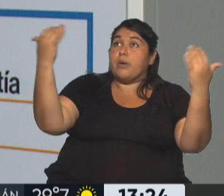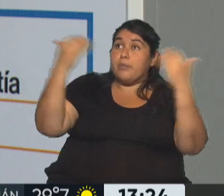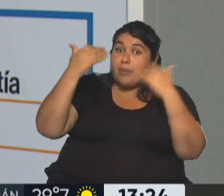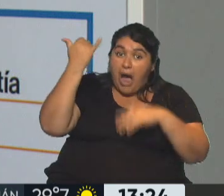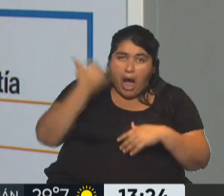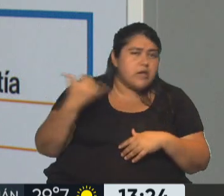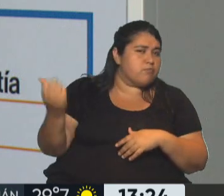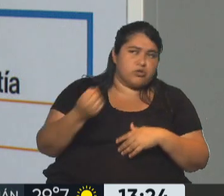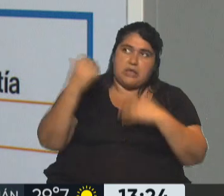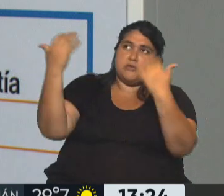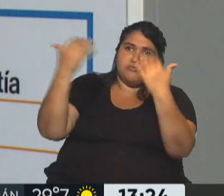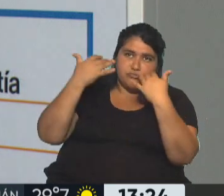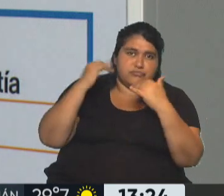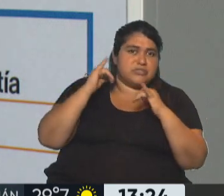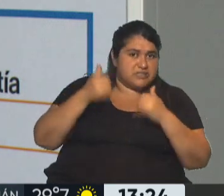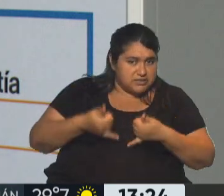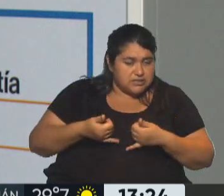disponible, utilizarlo.